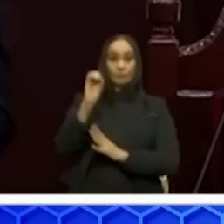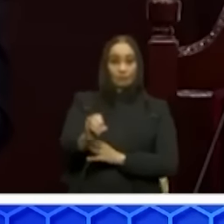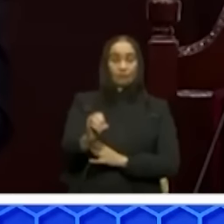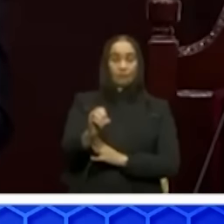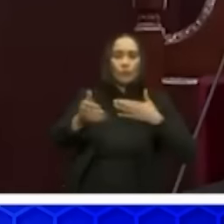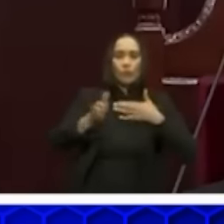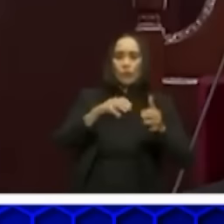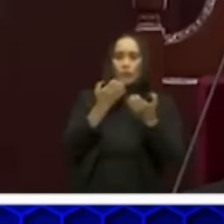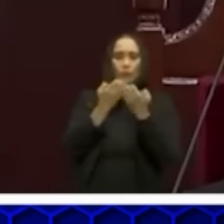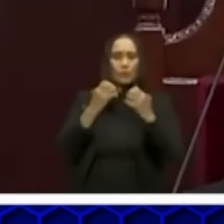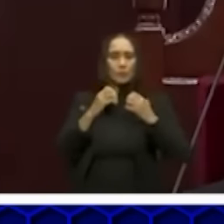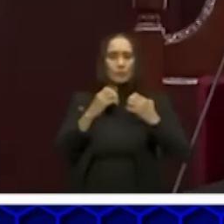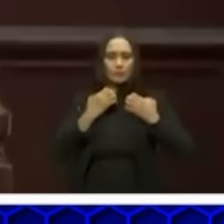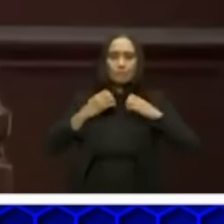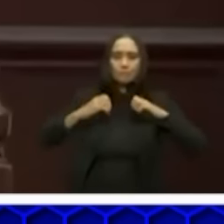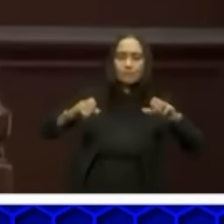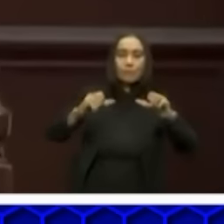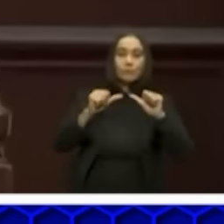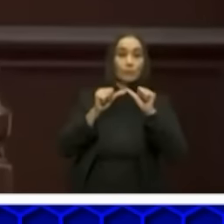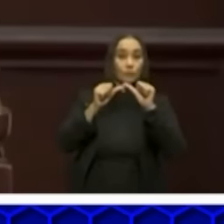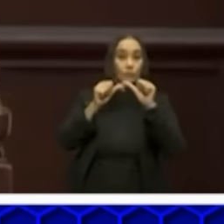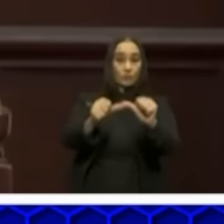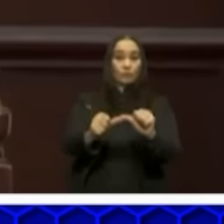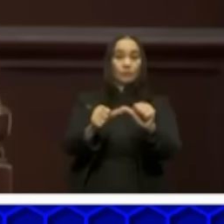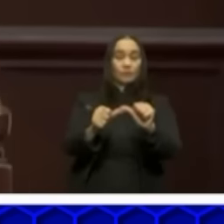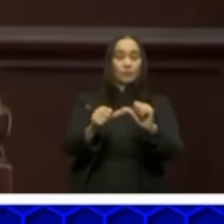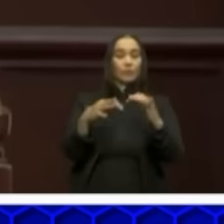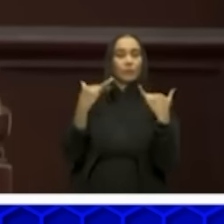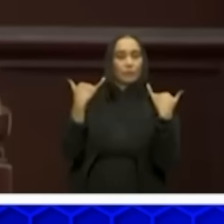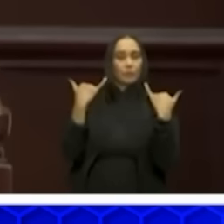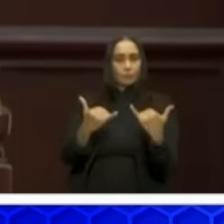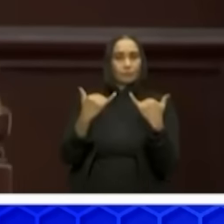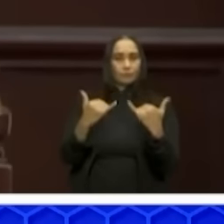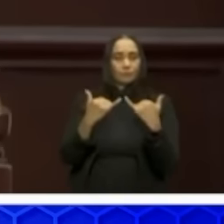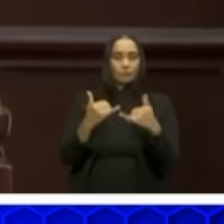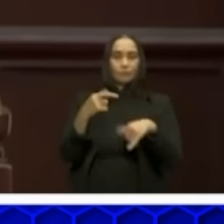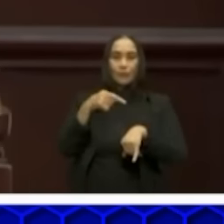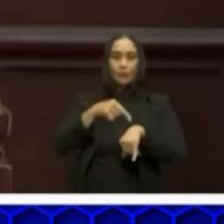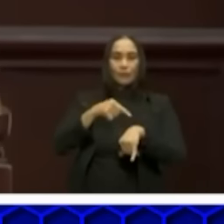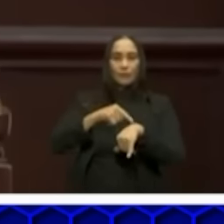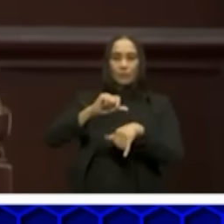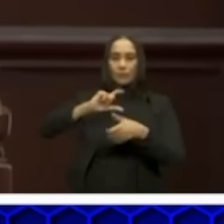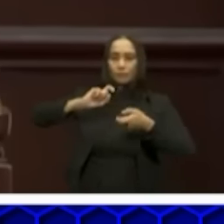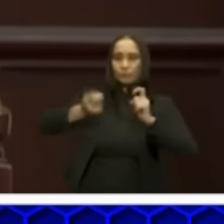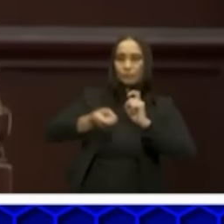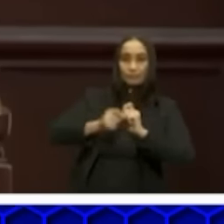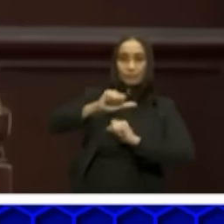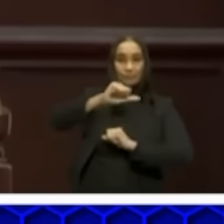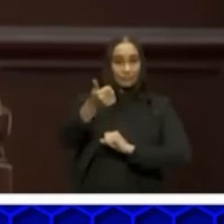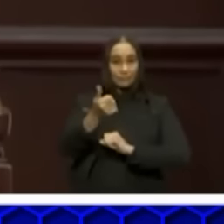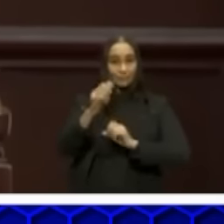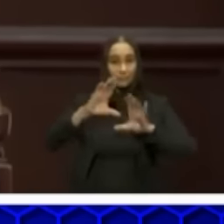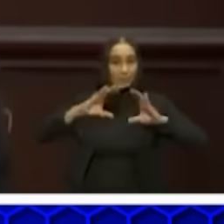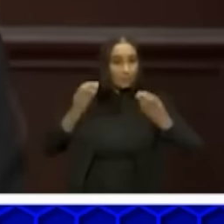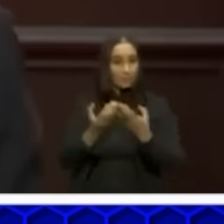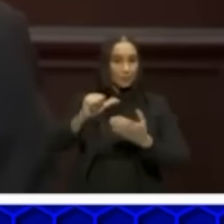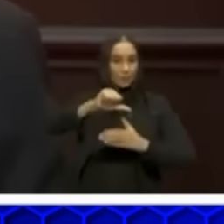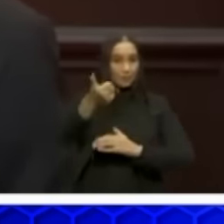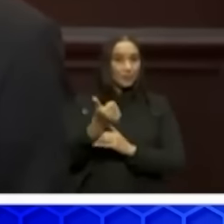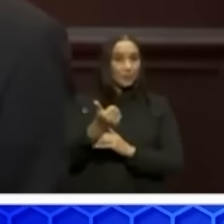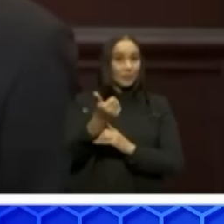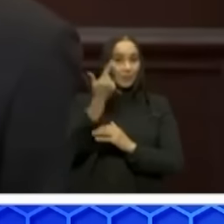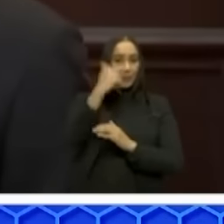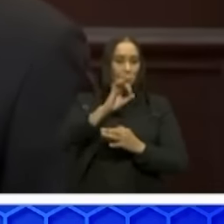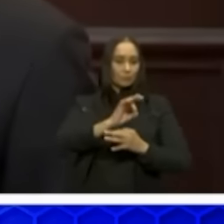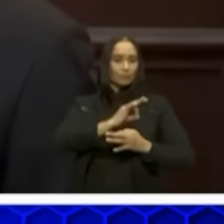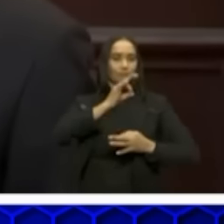la de las dos bocas señores y la parte Vial dos obras importantes